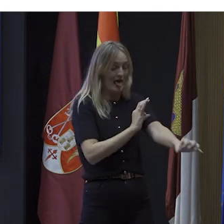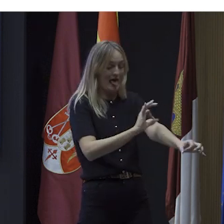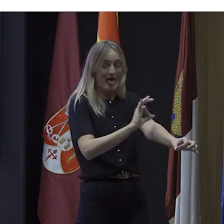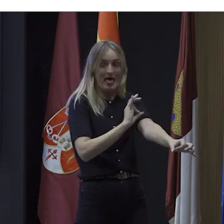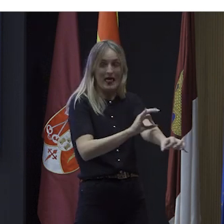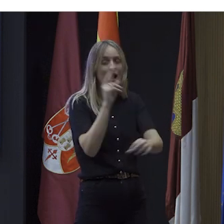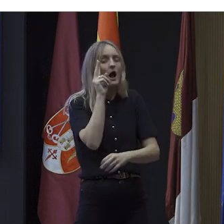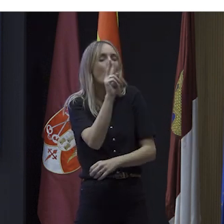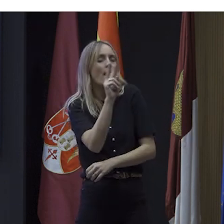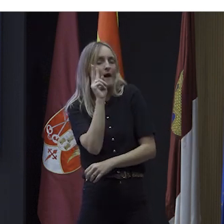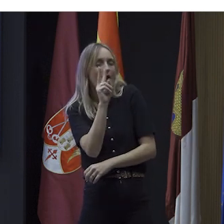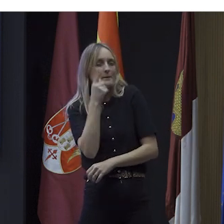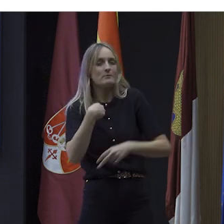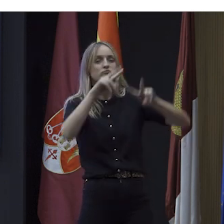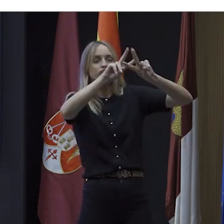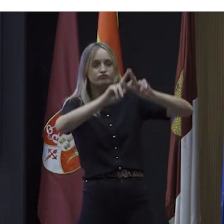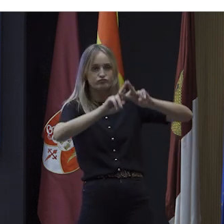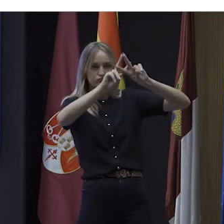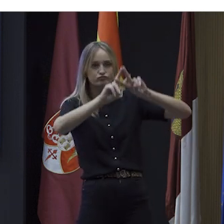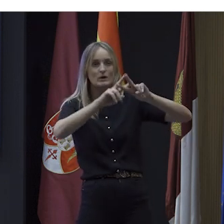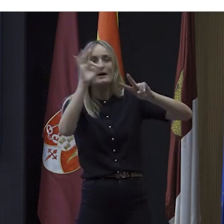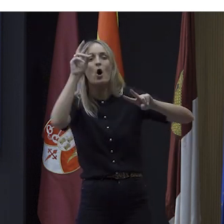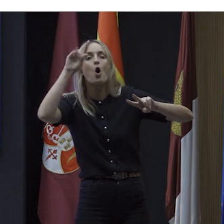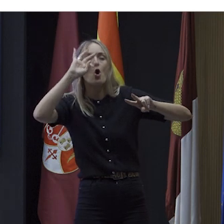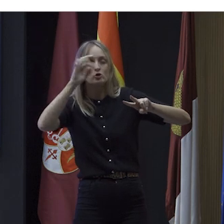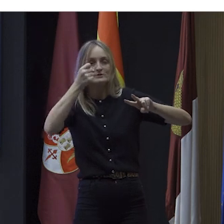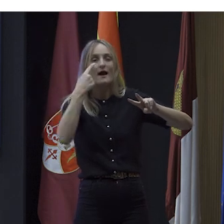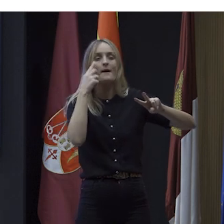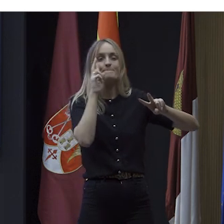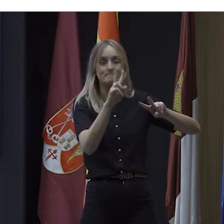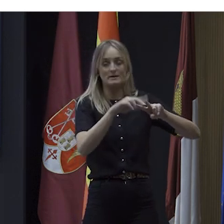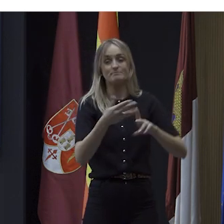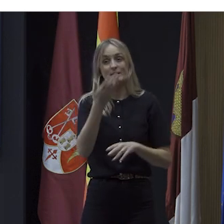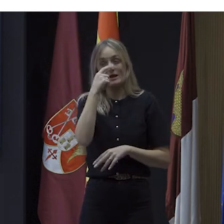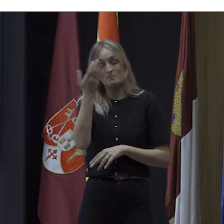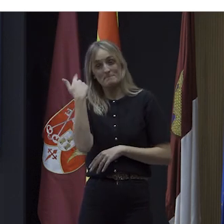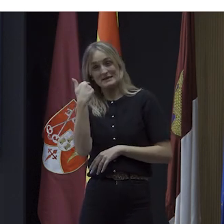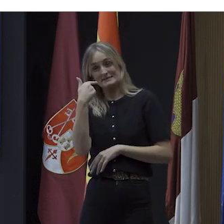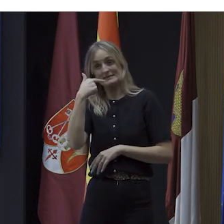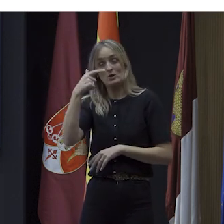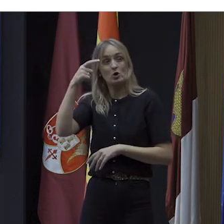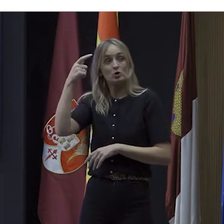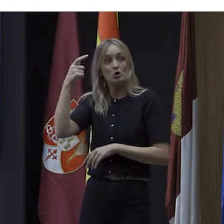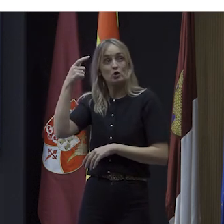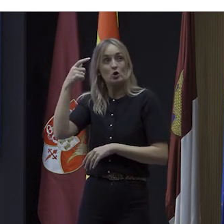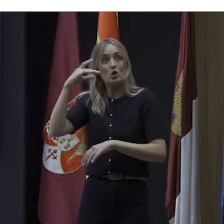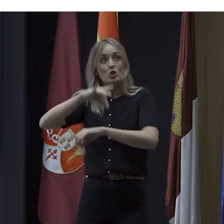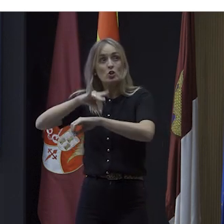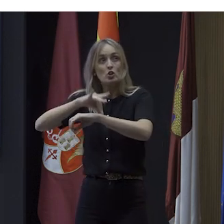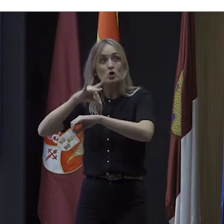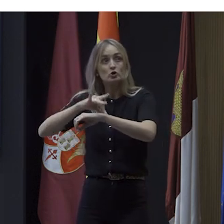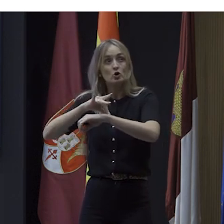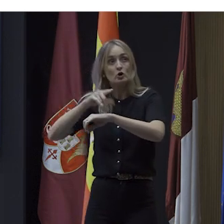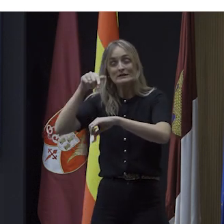una ortografía para ver la aorta. Y vimos también el año pasado como el doctor Sons en la Cleveland Clinic, casi que